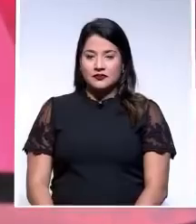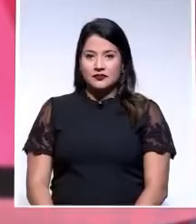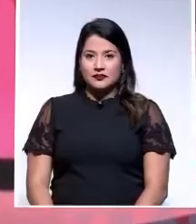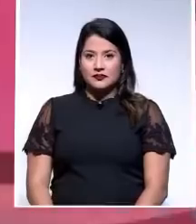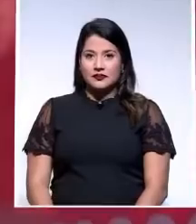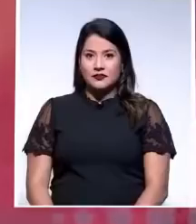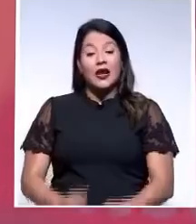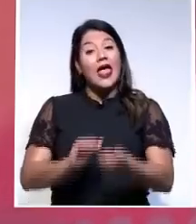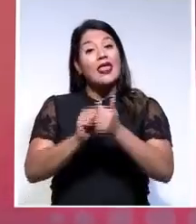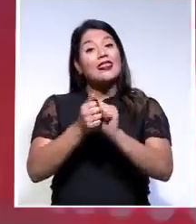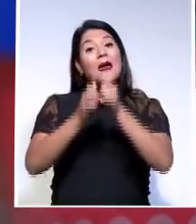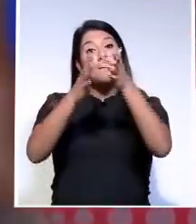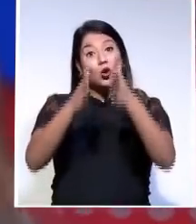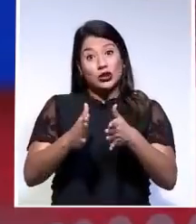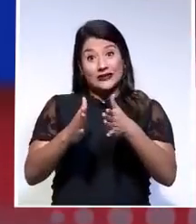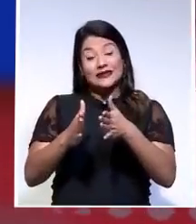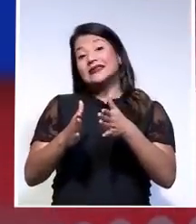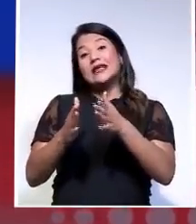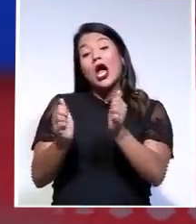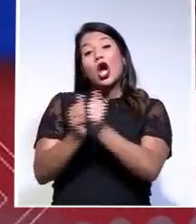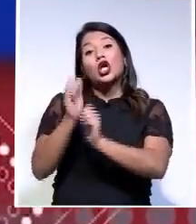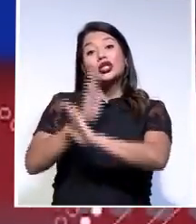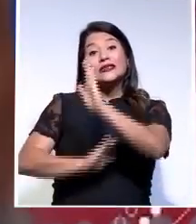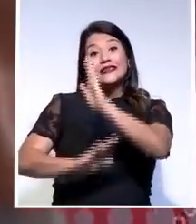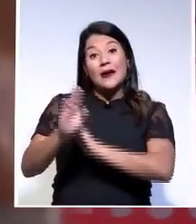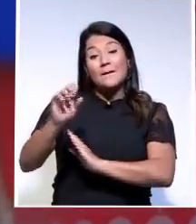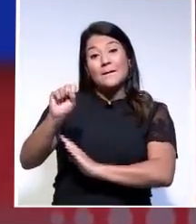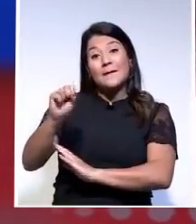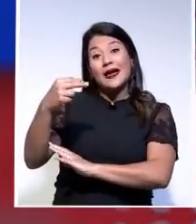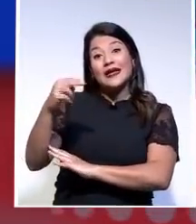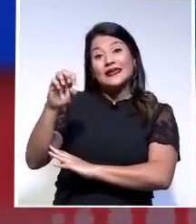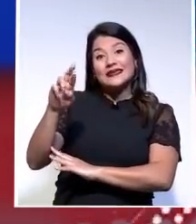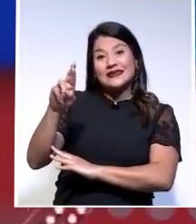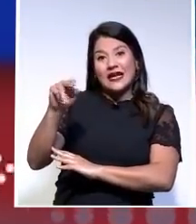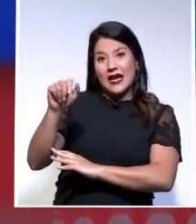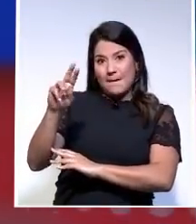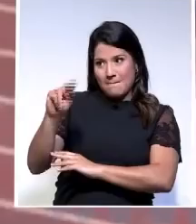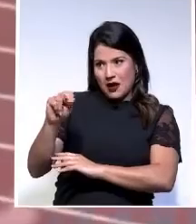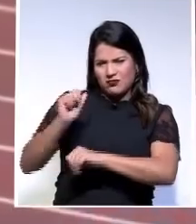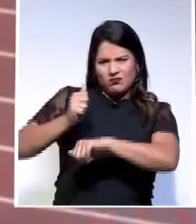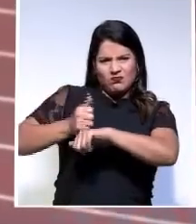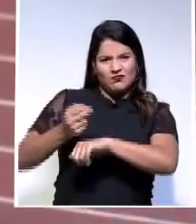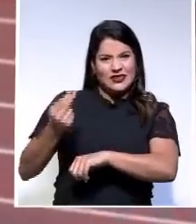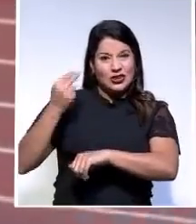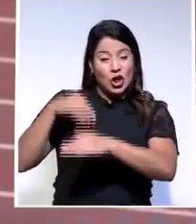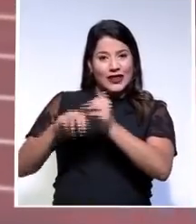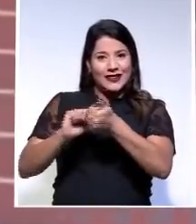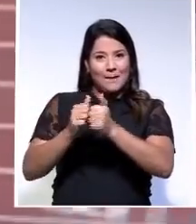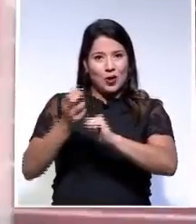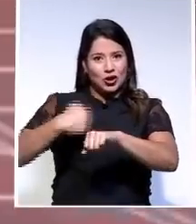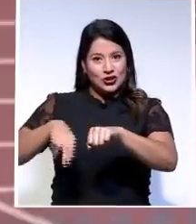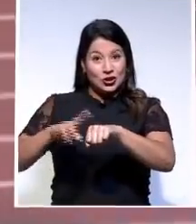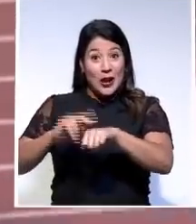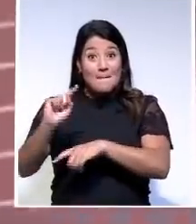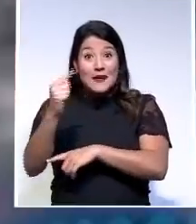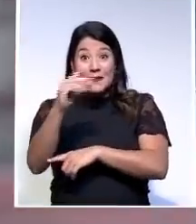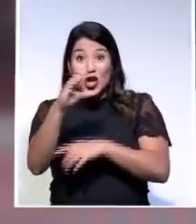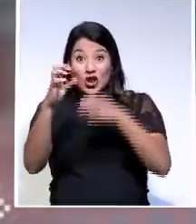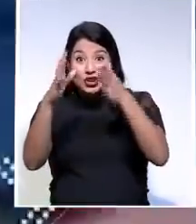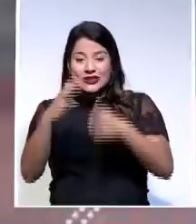El atleta paralímpico Sherman Wittig quedará en historia del deporte nacional al ser el primer tico en lograr una medalla de